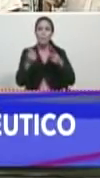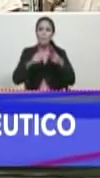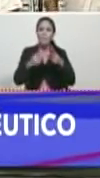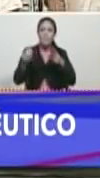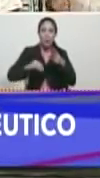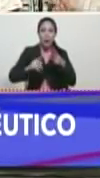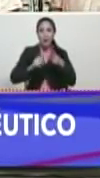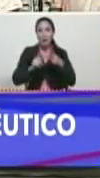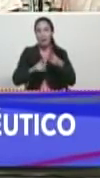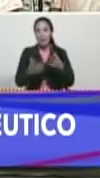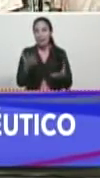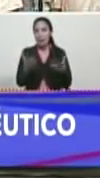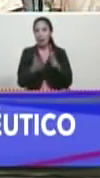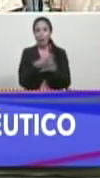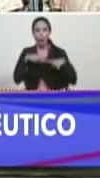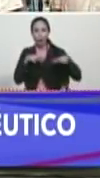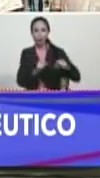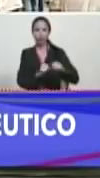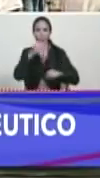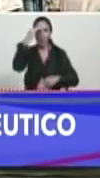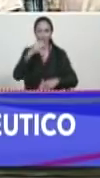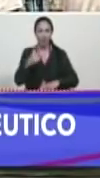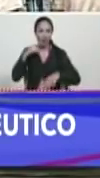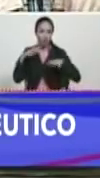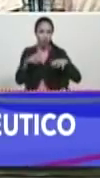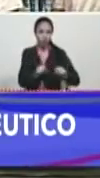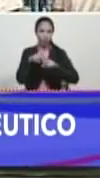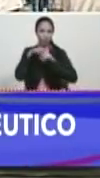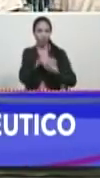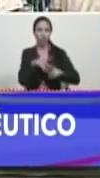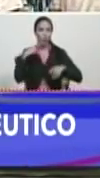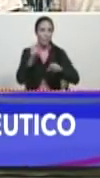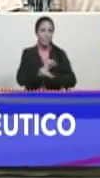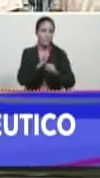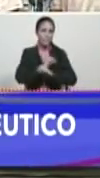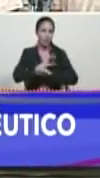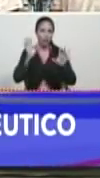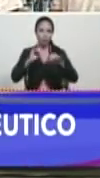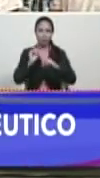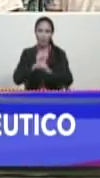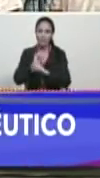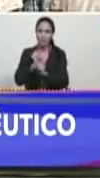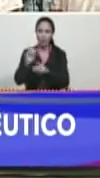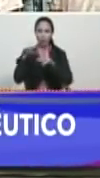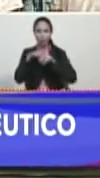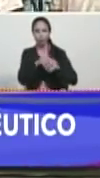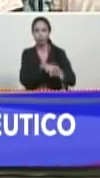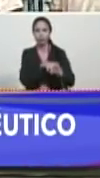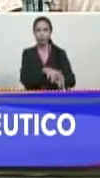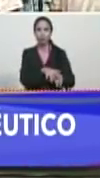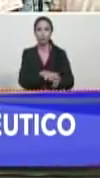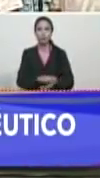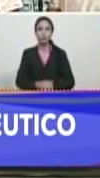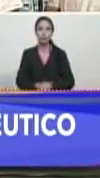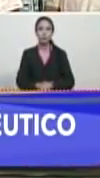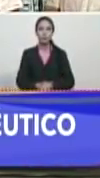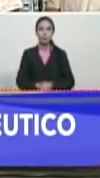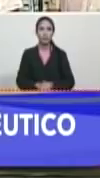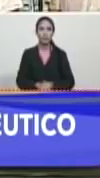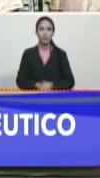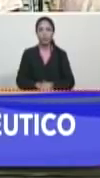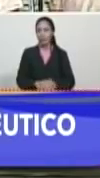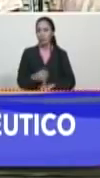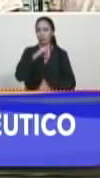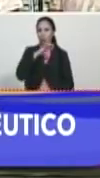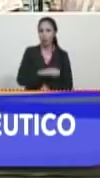pide la invasión militar de Venezuela, el bombardeo de las ciudades. Eso nunca se había visto en la historia